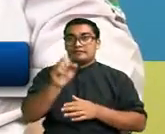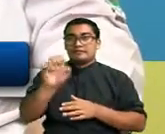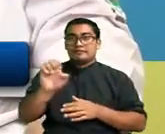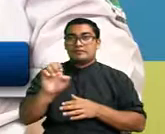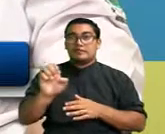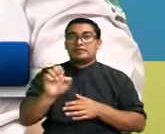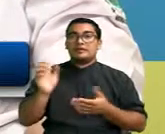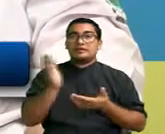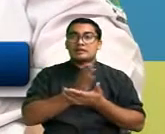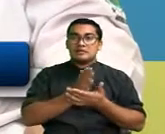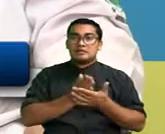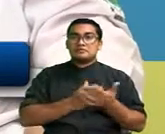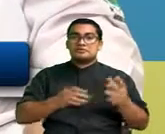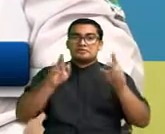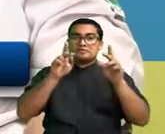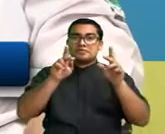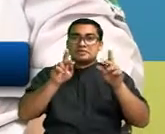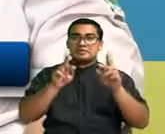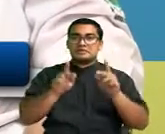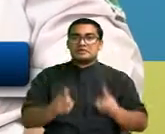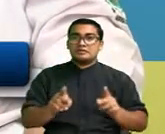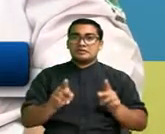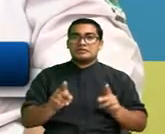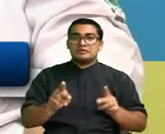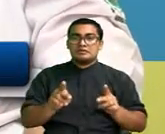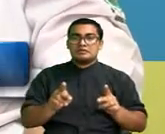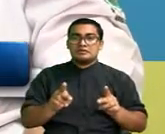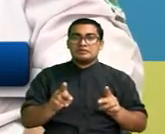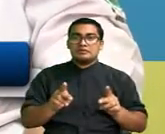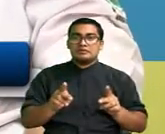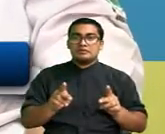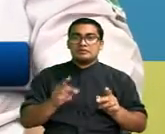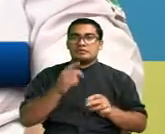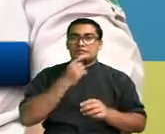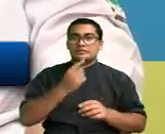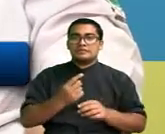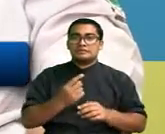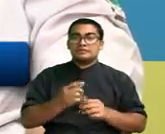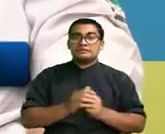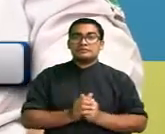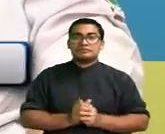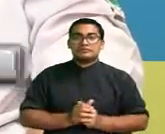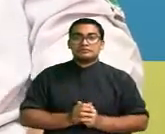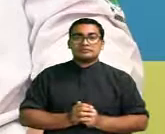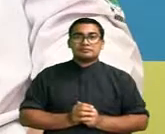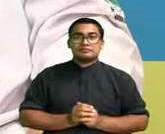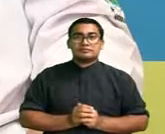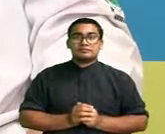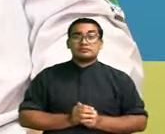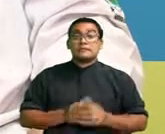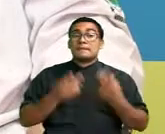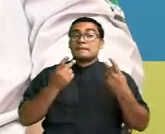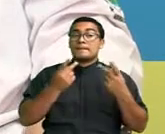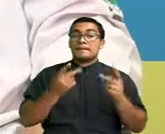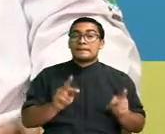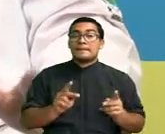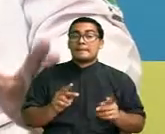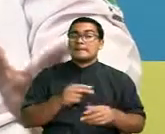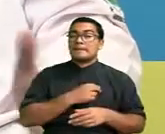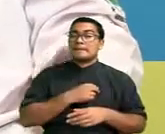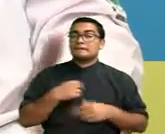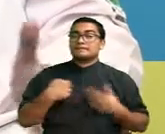depresiva, donde está al contrario, las energías están muy disminuidas. Pero esto tiene que